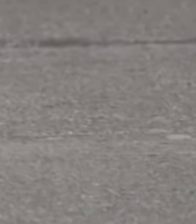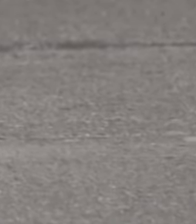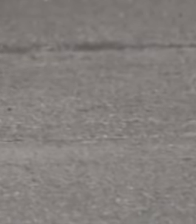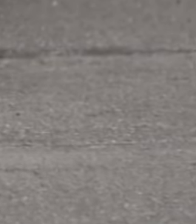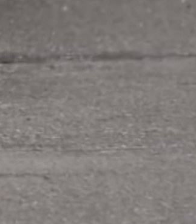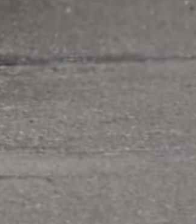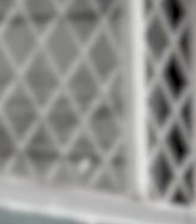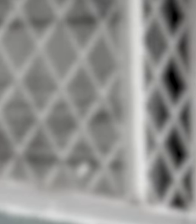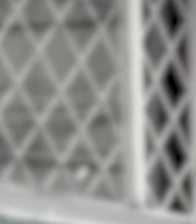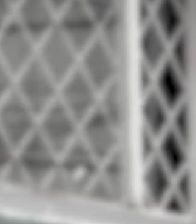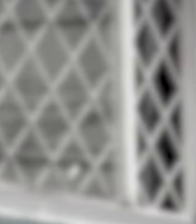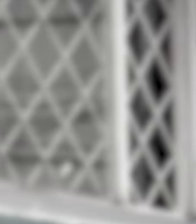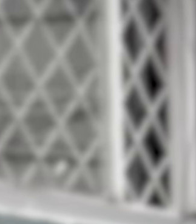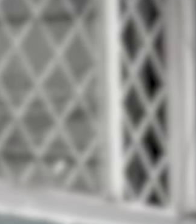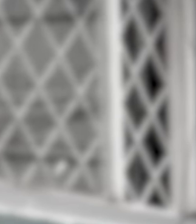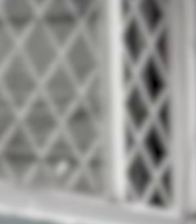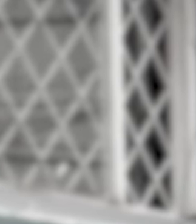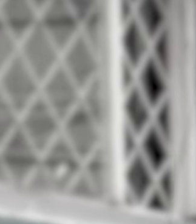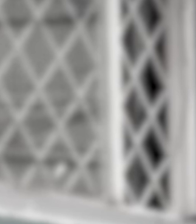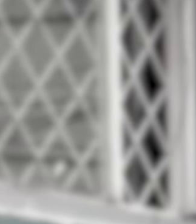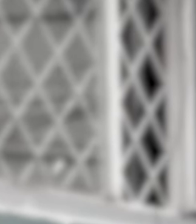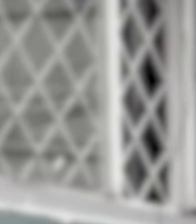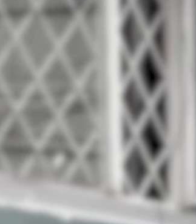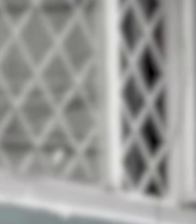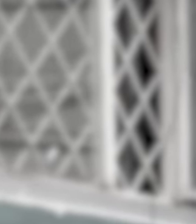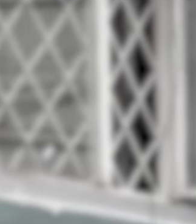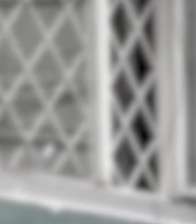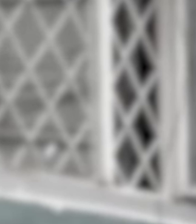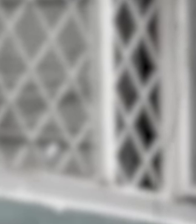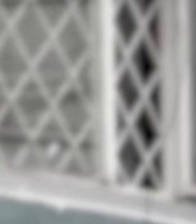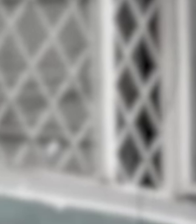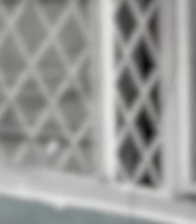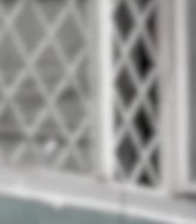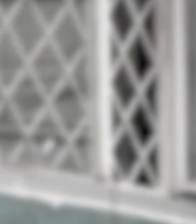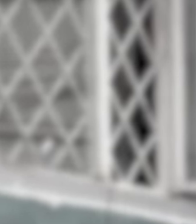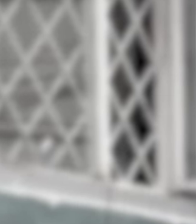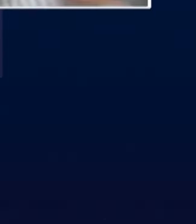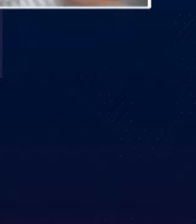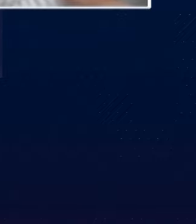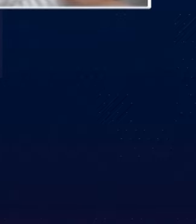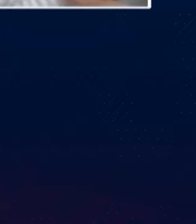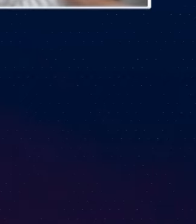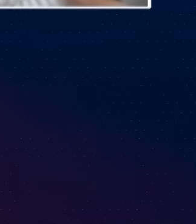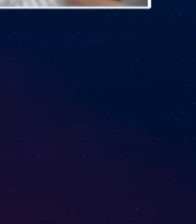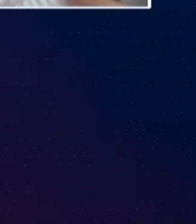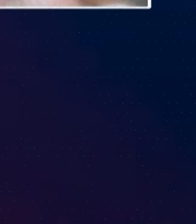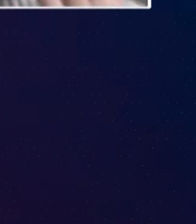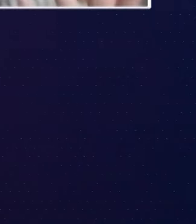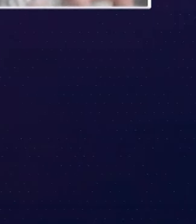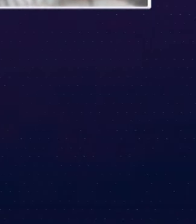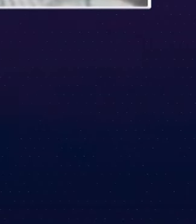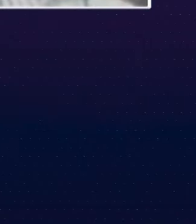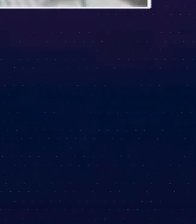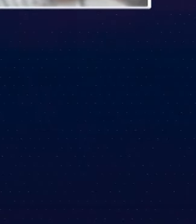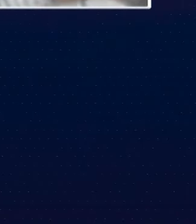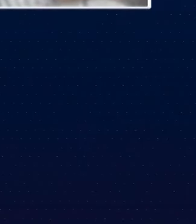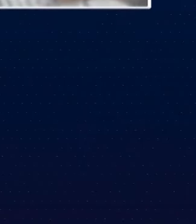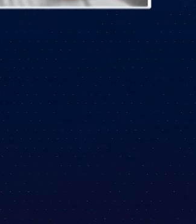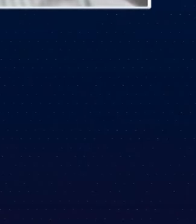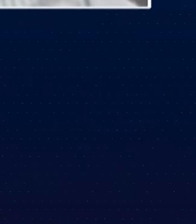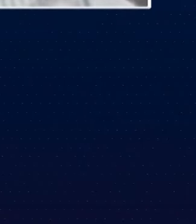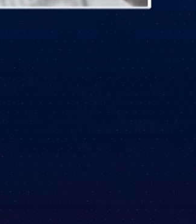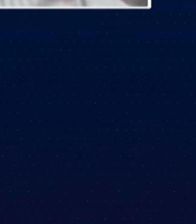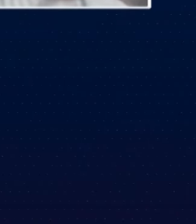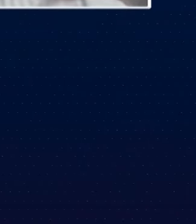a buscar refugio en otros lugares. Estas casas refugio lo que buscan es precisamente disminuir el riesgo en el que la mujer se